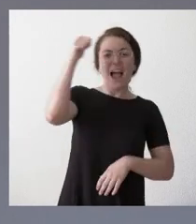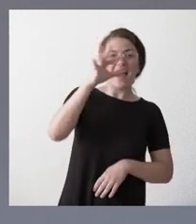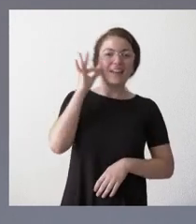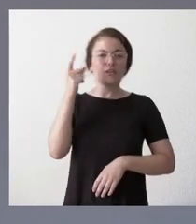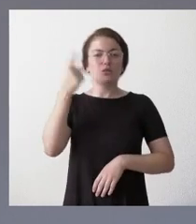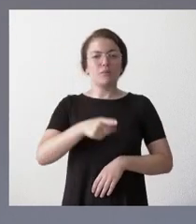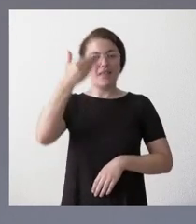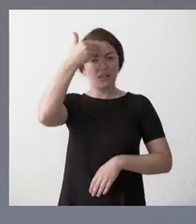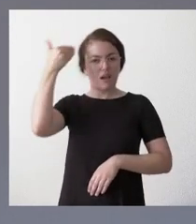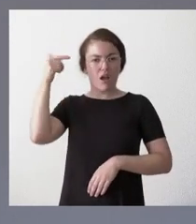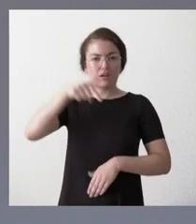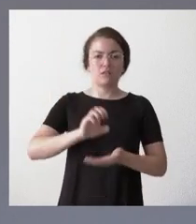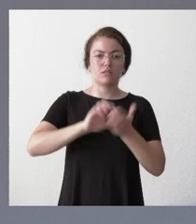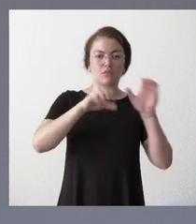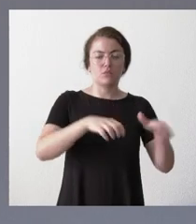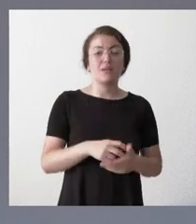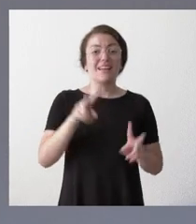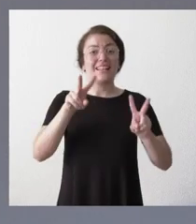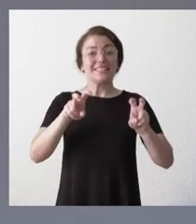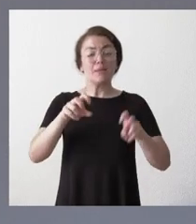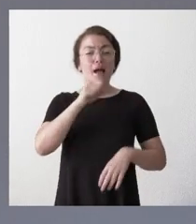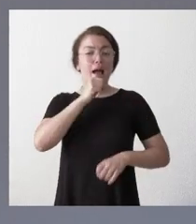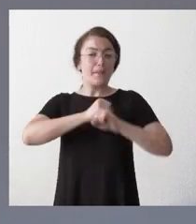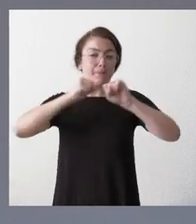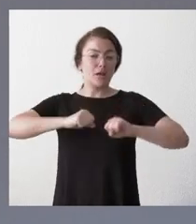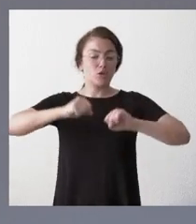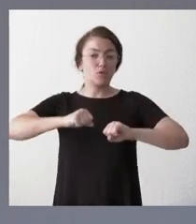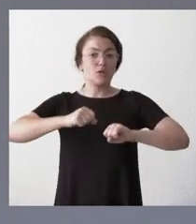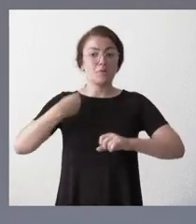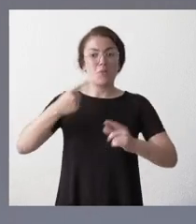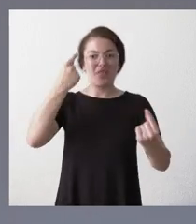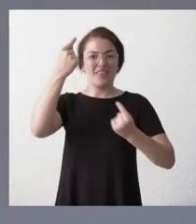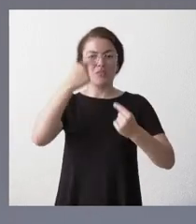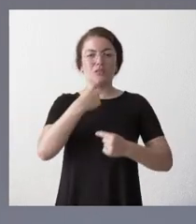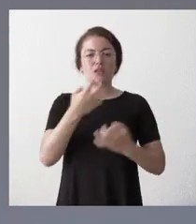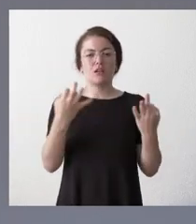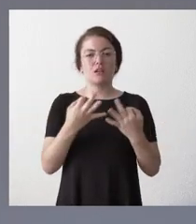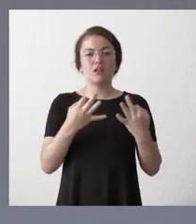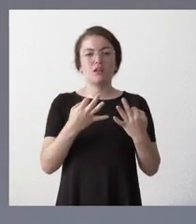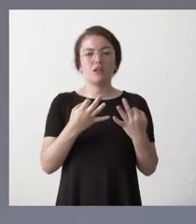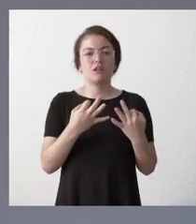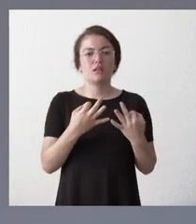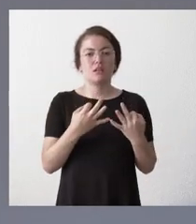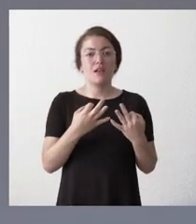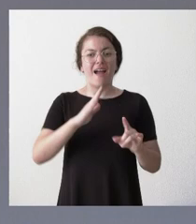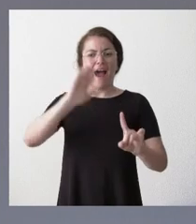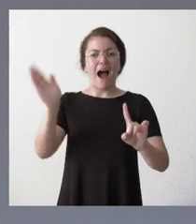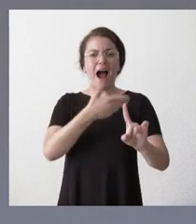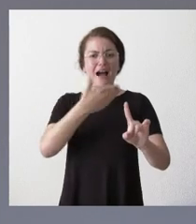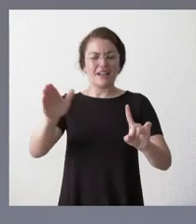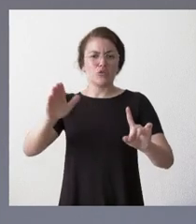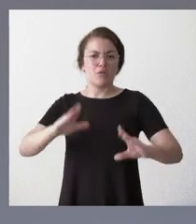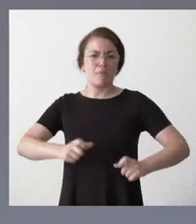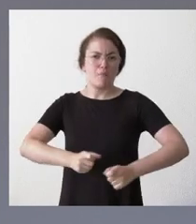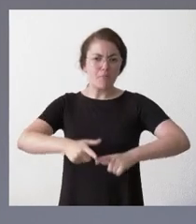León. Y respecto a los mayores, los datos nos van diciendo que se están incrementando las agresiones, que